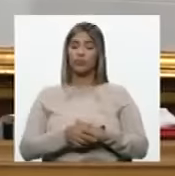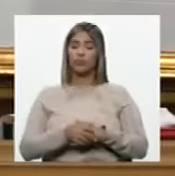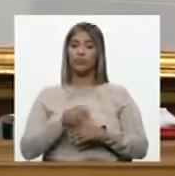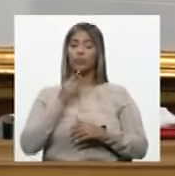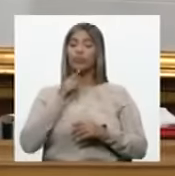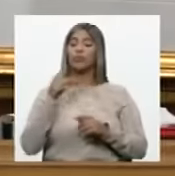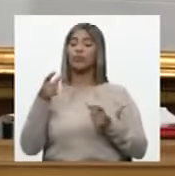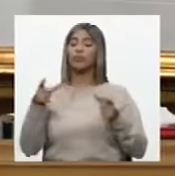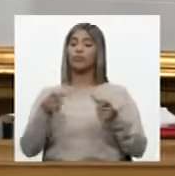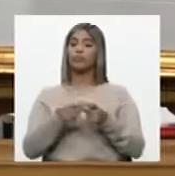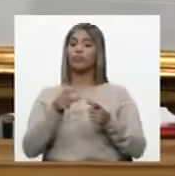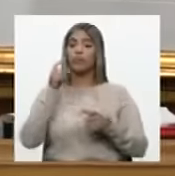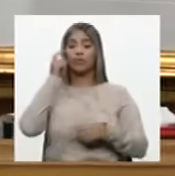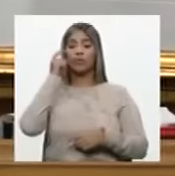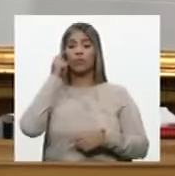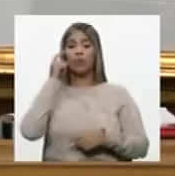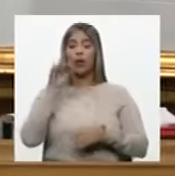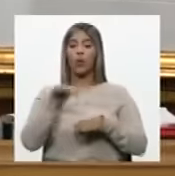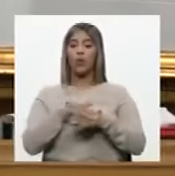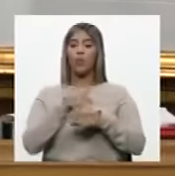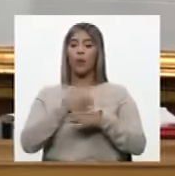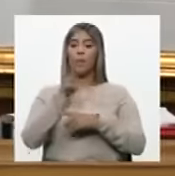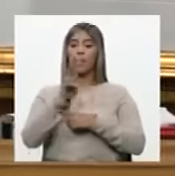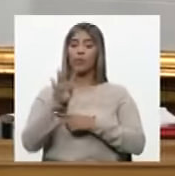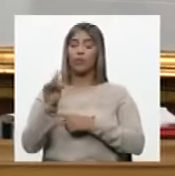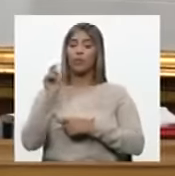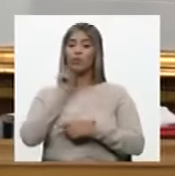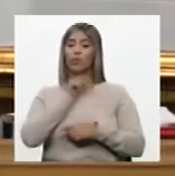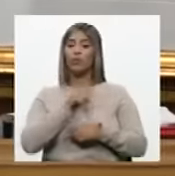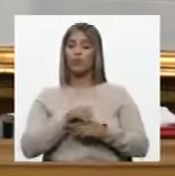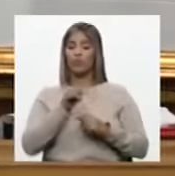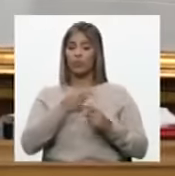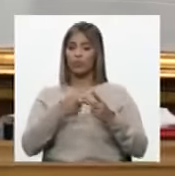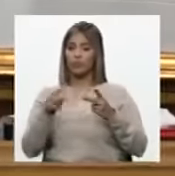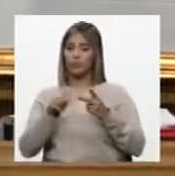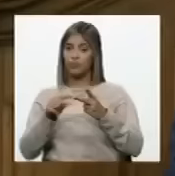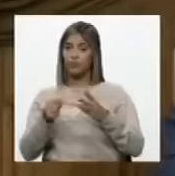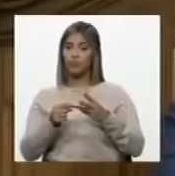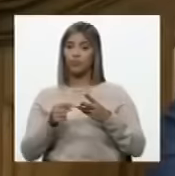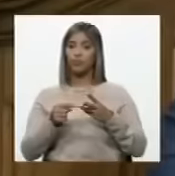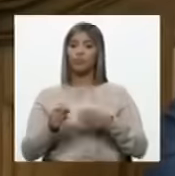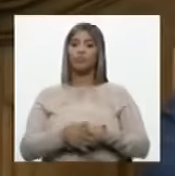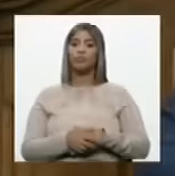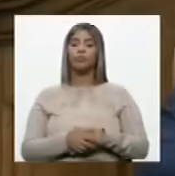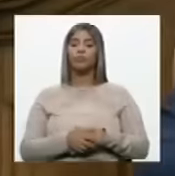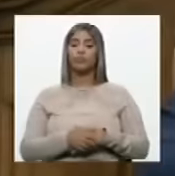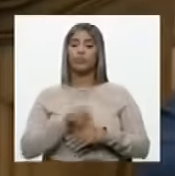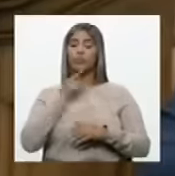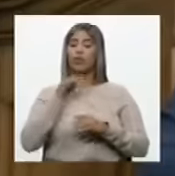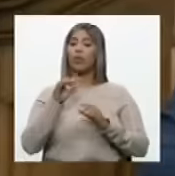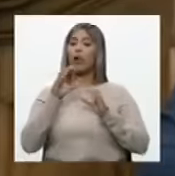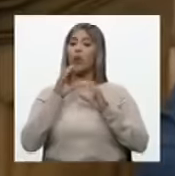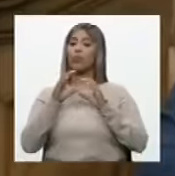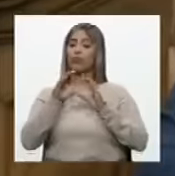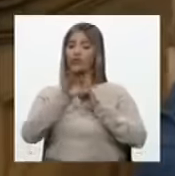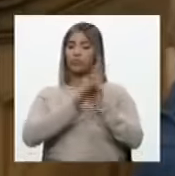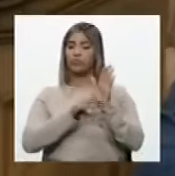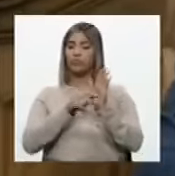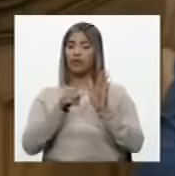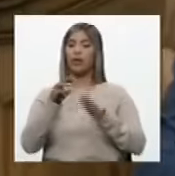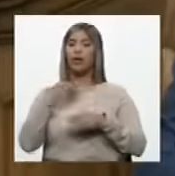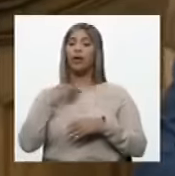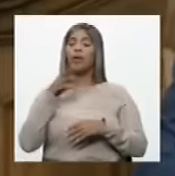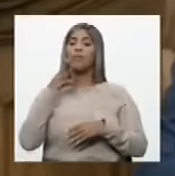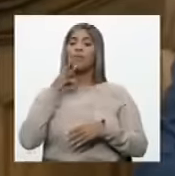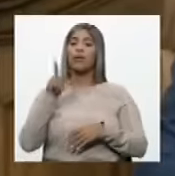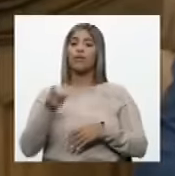sesión del próximo día jueves 24 de octubre. Siguiente punto. Comunicación suscrita por la diputada María Gabriela Vega,